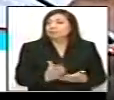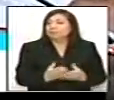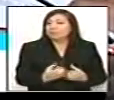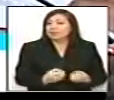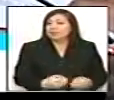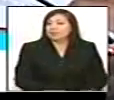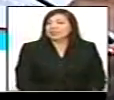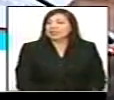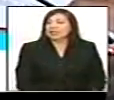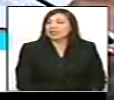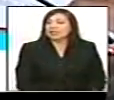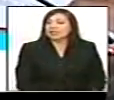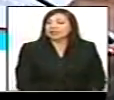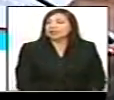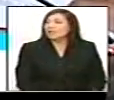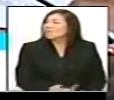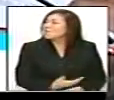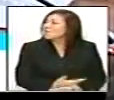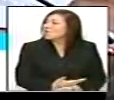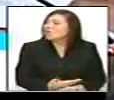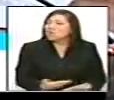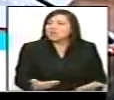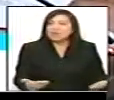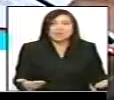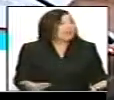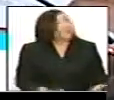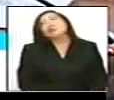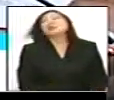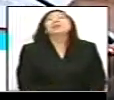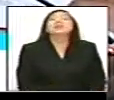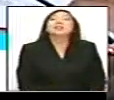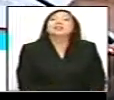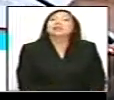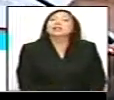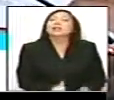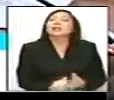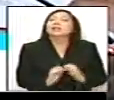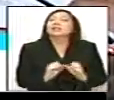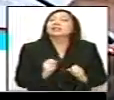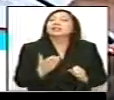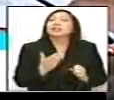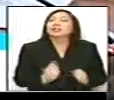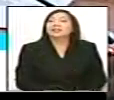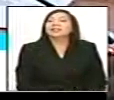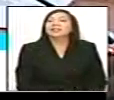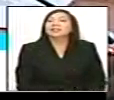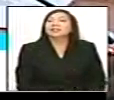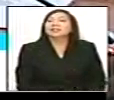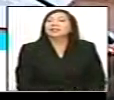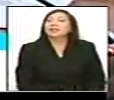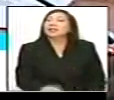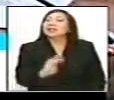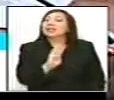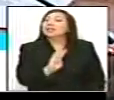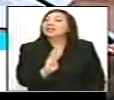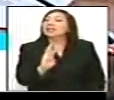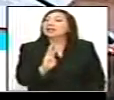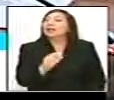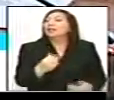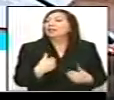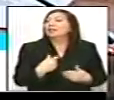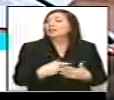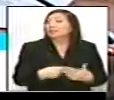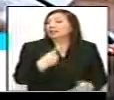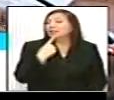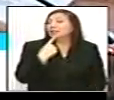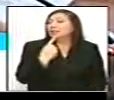forestal. No existe ese catastro forestal. Lo que existe colgado en su página web, lamentablemente tengo que